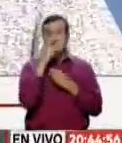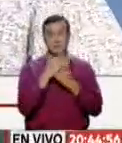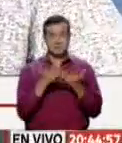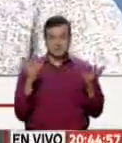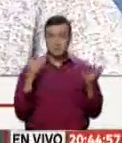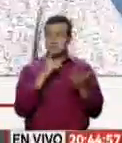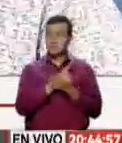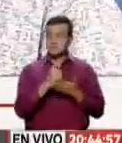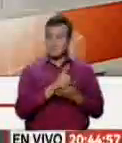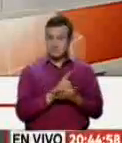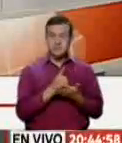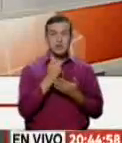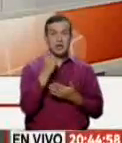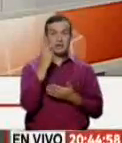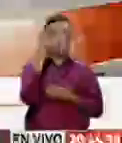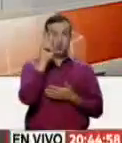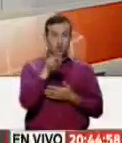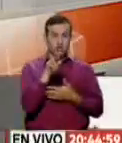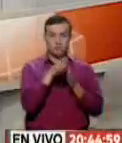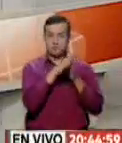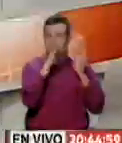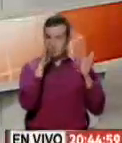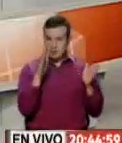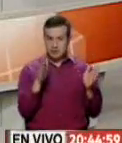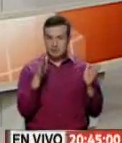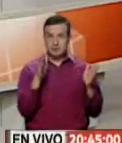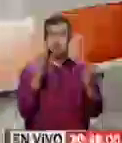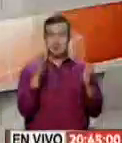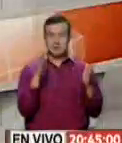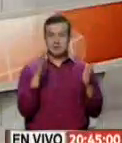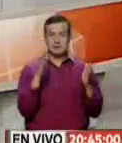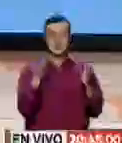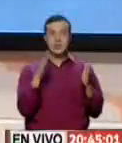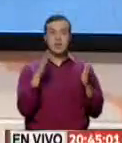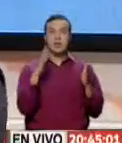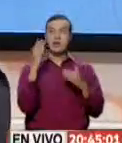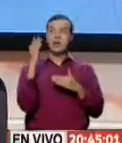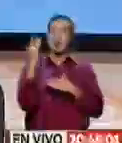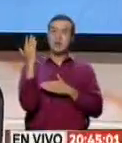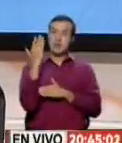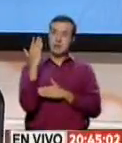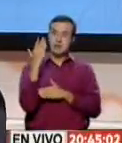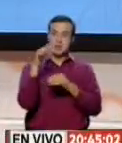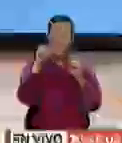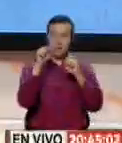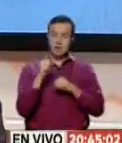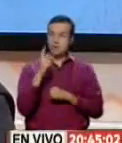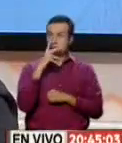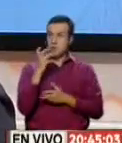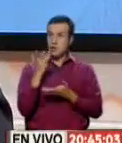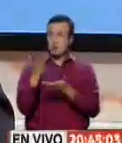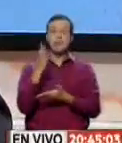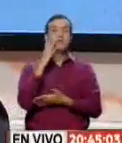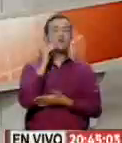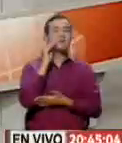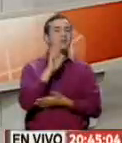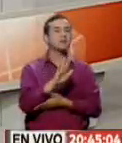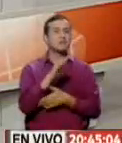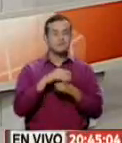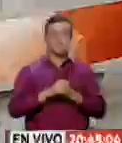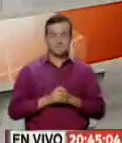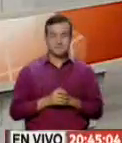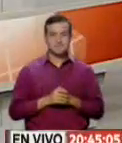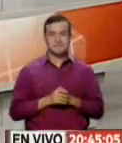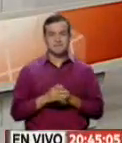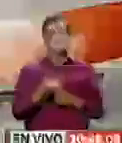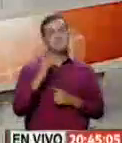cada semana. Han sido casi 2 meses de este reality en las puertas del horno. ¿Y qué ha significado para ti, Ángel, esta experiencia? Es